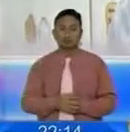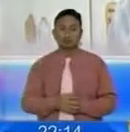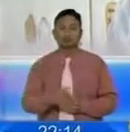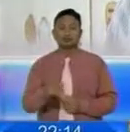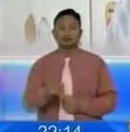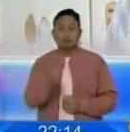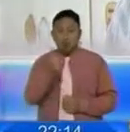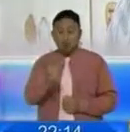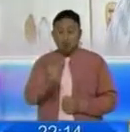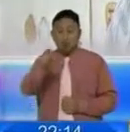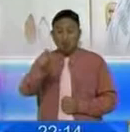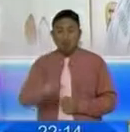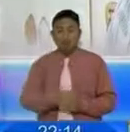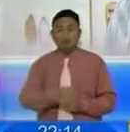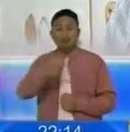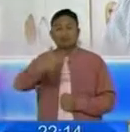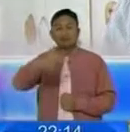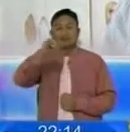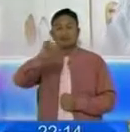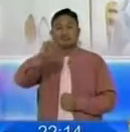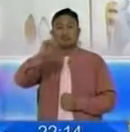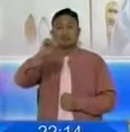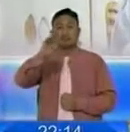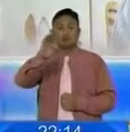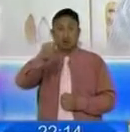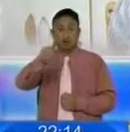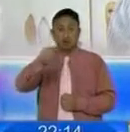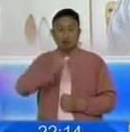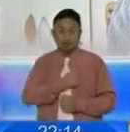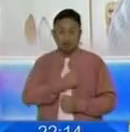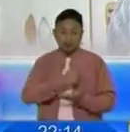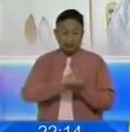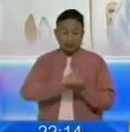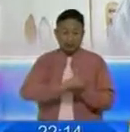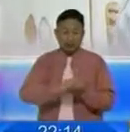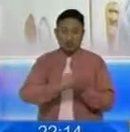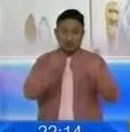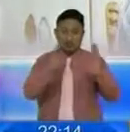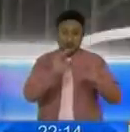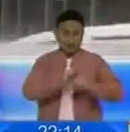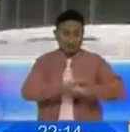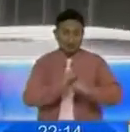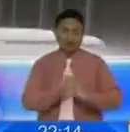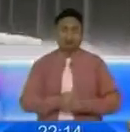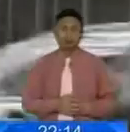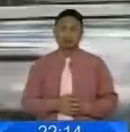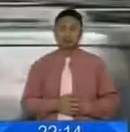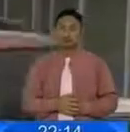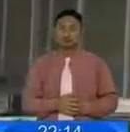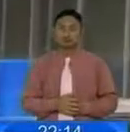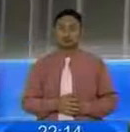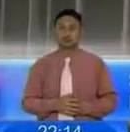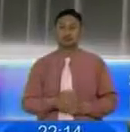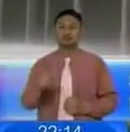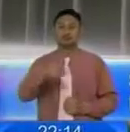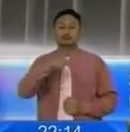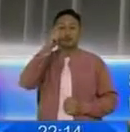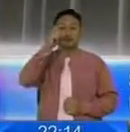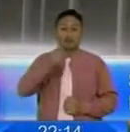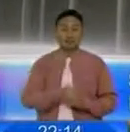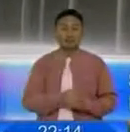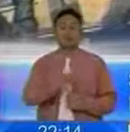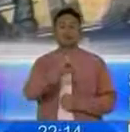puño y letra, el doctor Galo Chiriboga pedía no se atiendan los requerimientos a favor de Fernando Balda. En la boleta, la Fiscalía da un plazo de